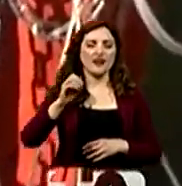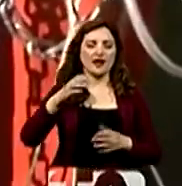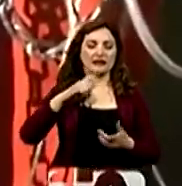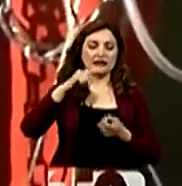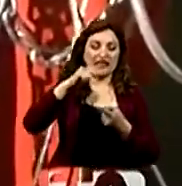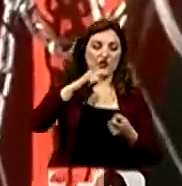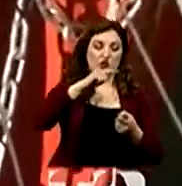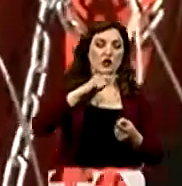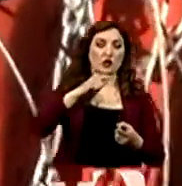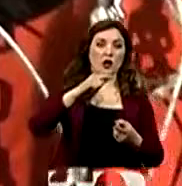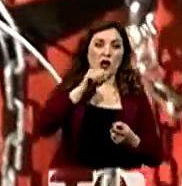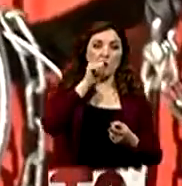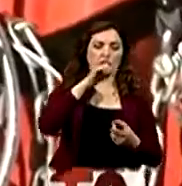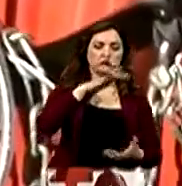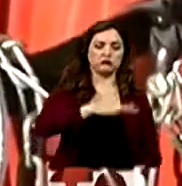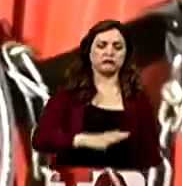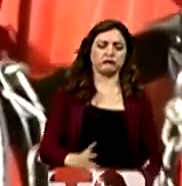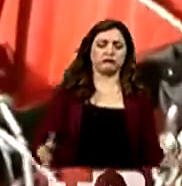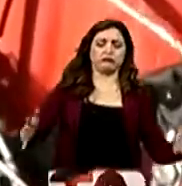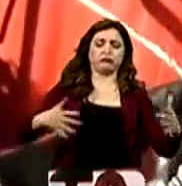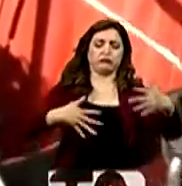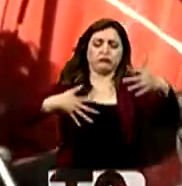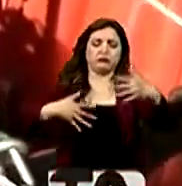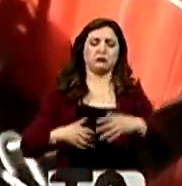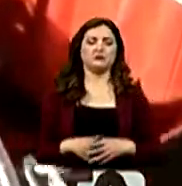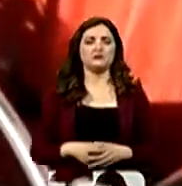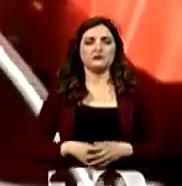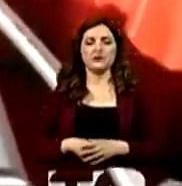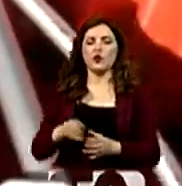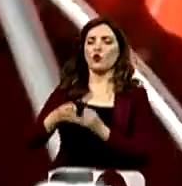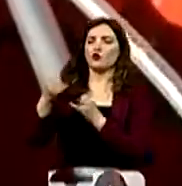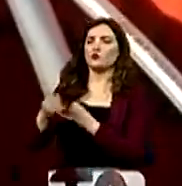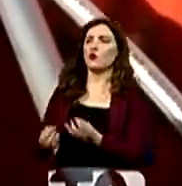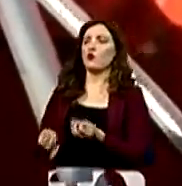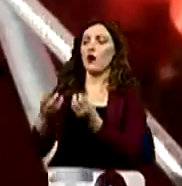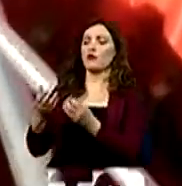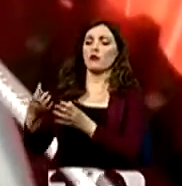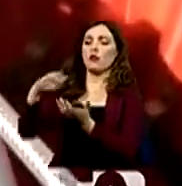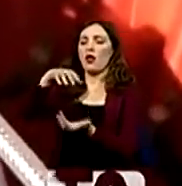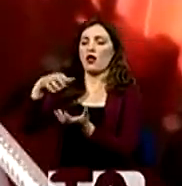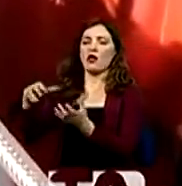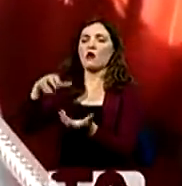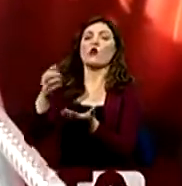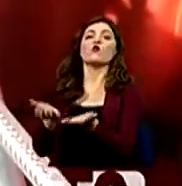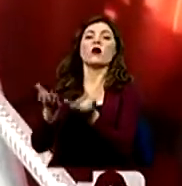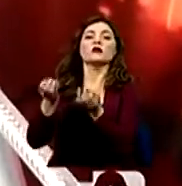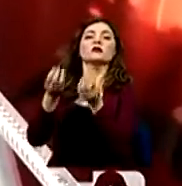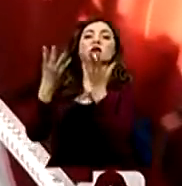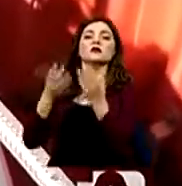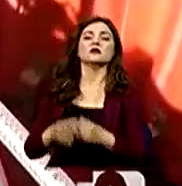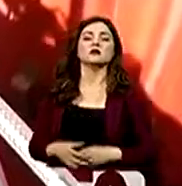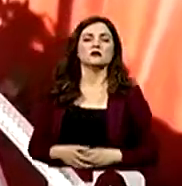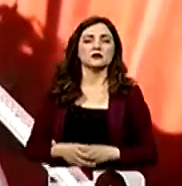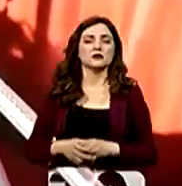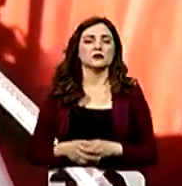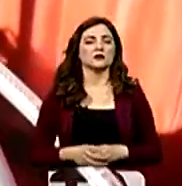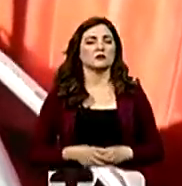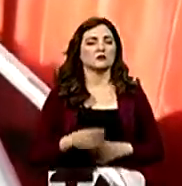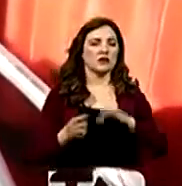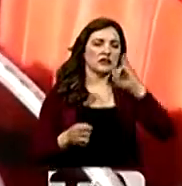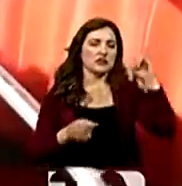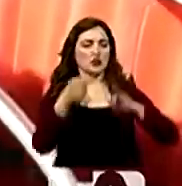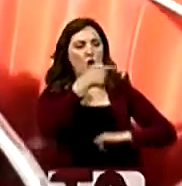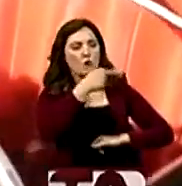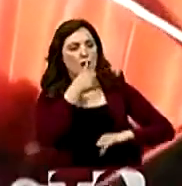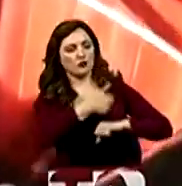agua. ¿Cuántas descargas, por ejemplo, fue necesario en este último incendio? En esta descarga, el capitán Freddy Ruano, que estaba a mi izquierda, hizo